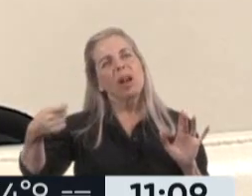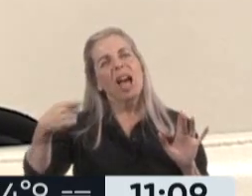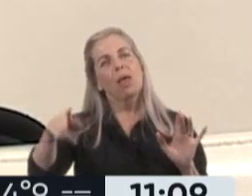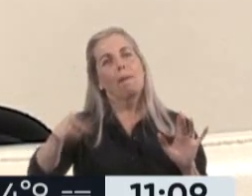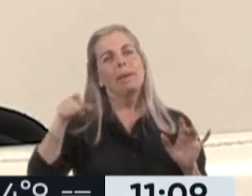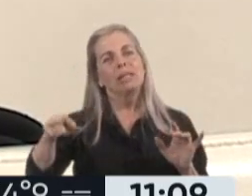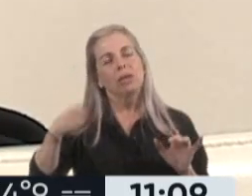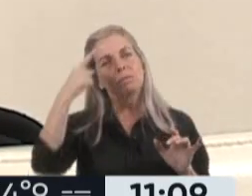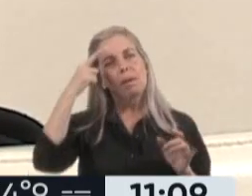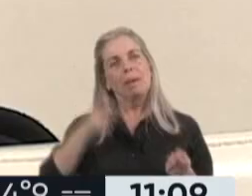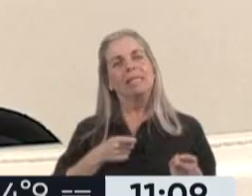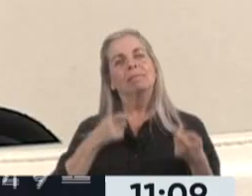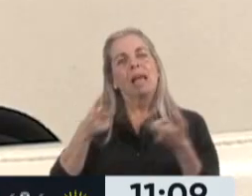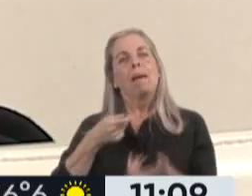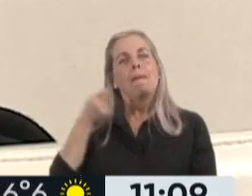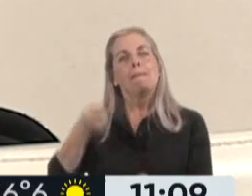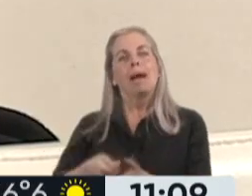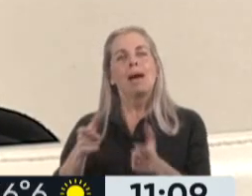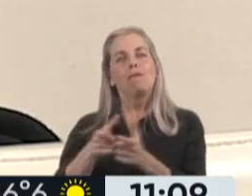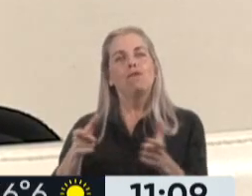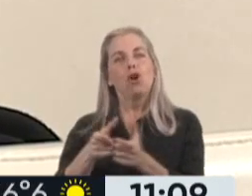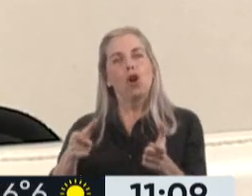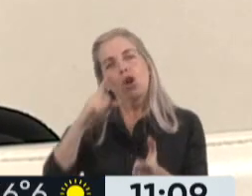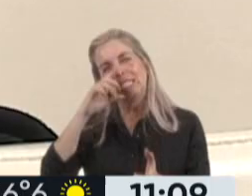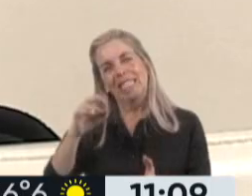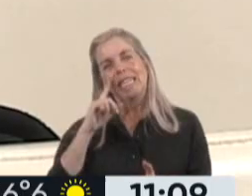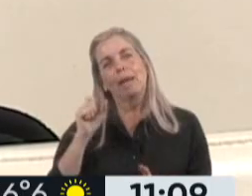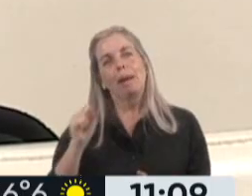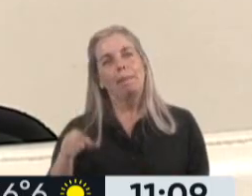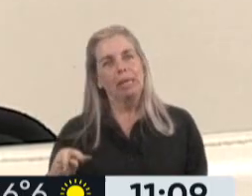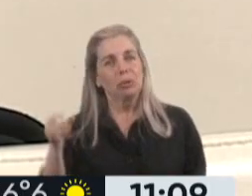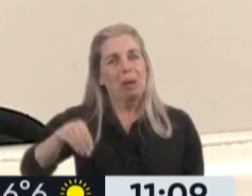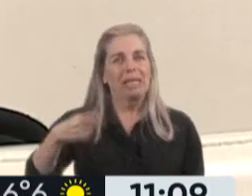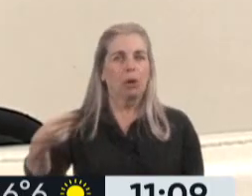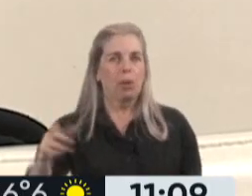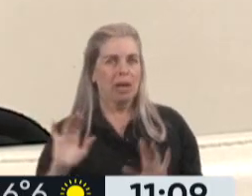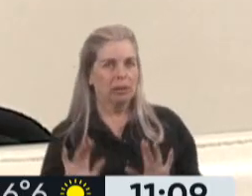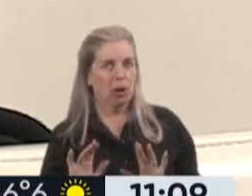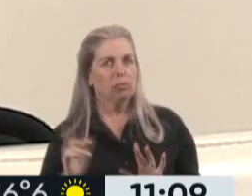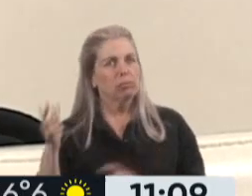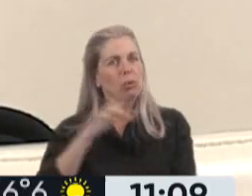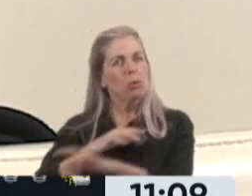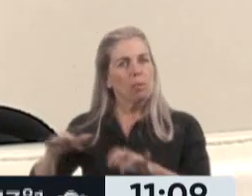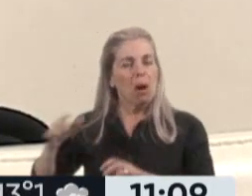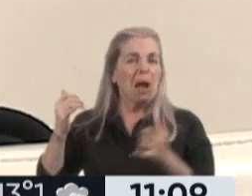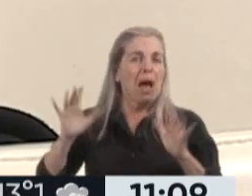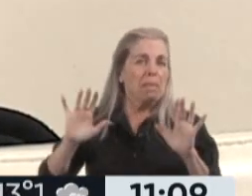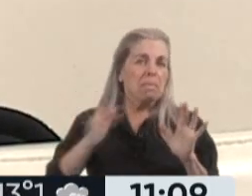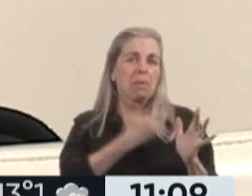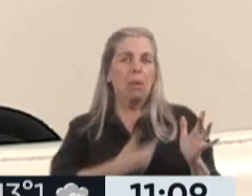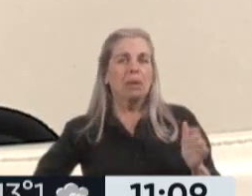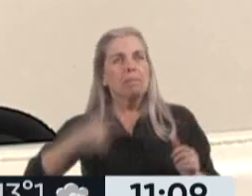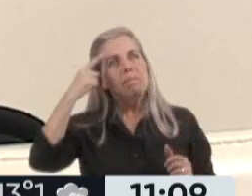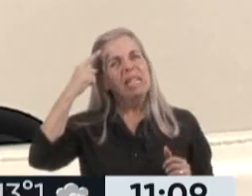pensionados un bono adicional de los 70.000 pesos, porque en los últimos días se comentó esta posibilidad. Y